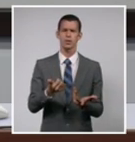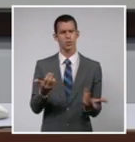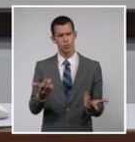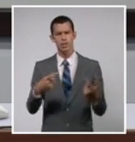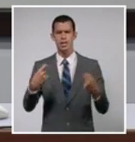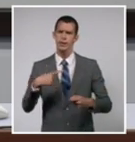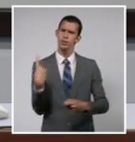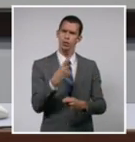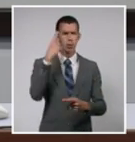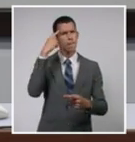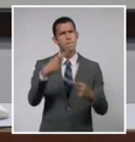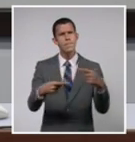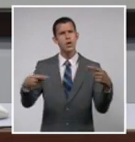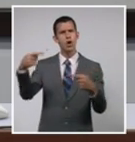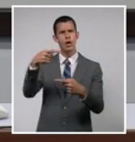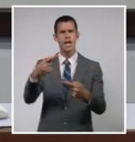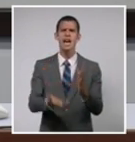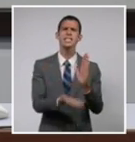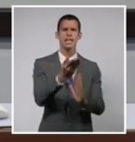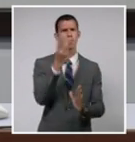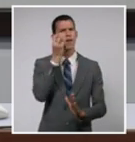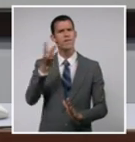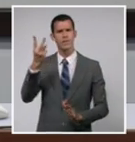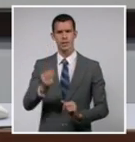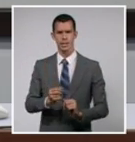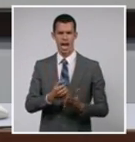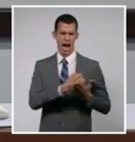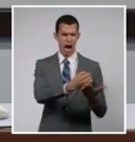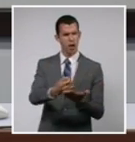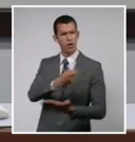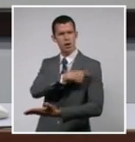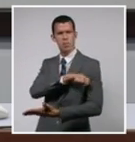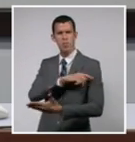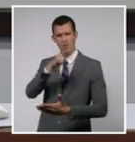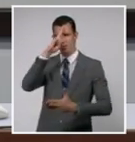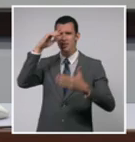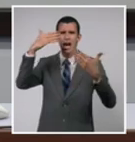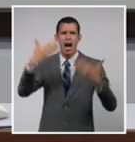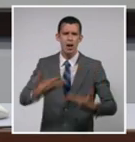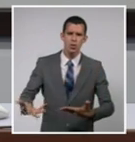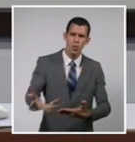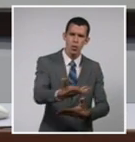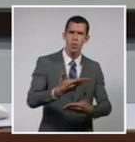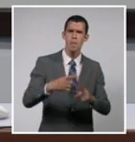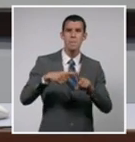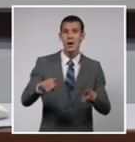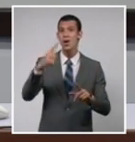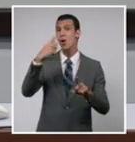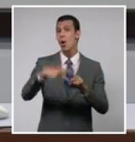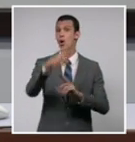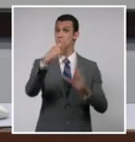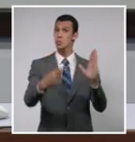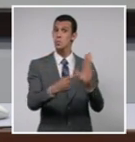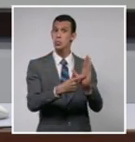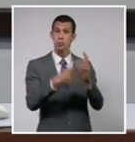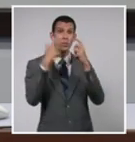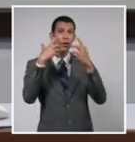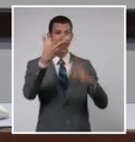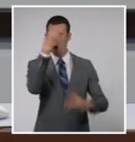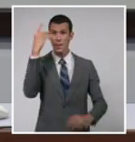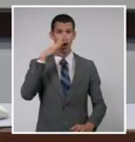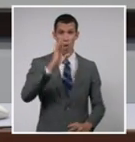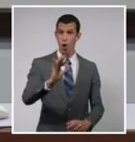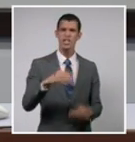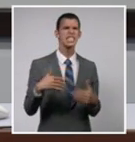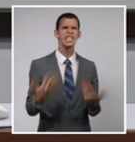tenemos que darle salud a nuestro pueblo, nosotros también tenemos una economía que tenemos que recuperar, y que para eso te estamos defendiendo una